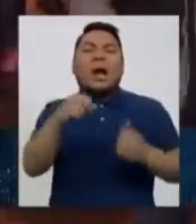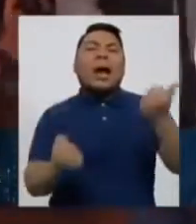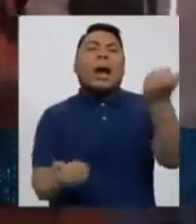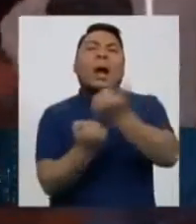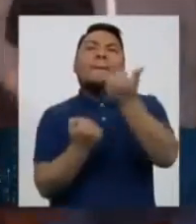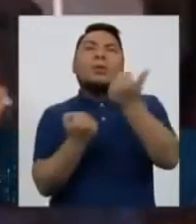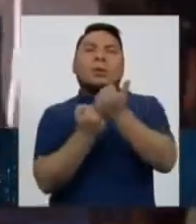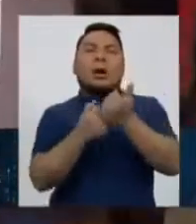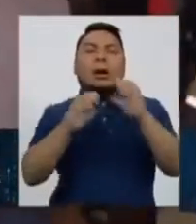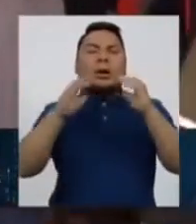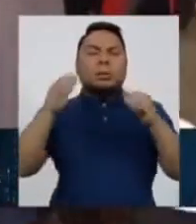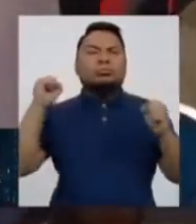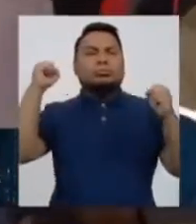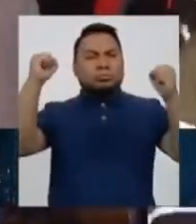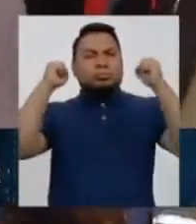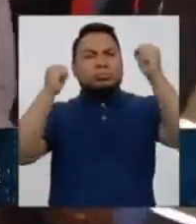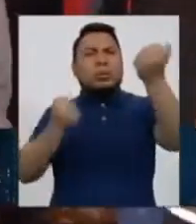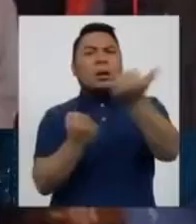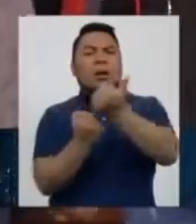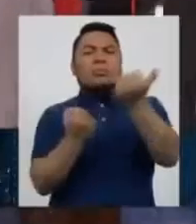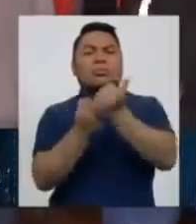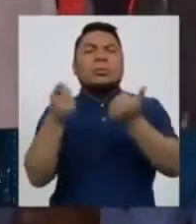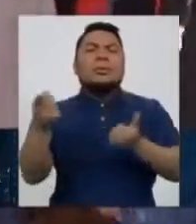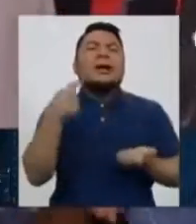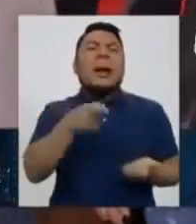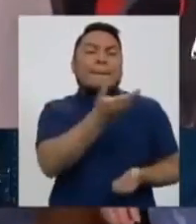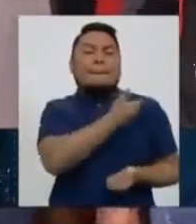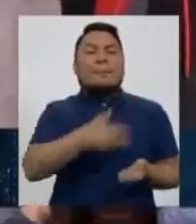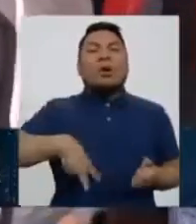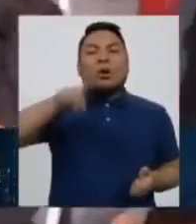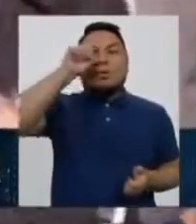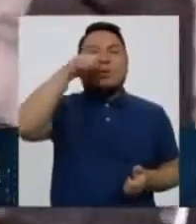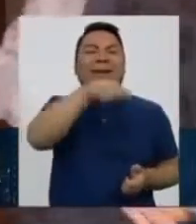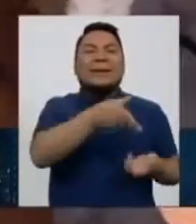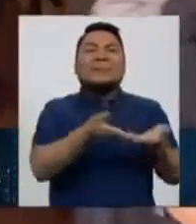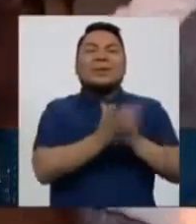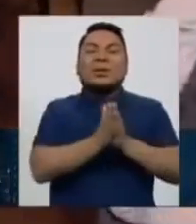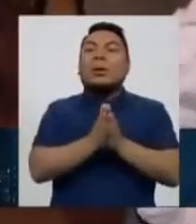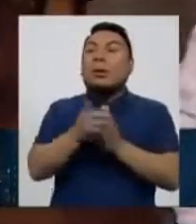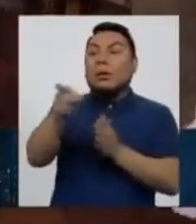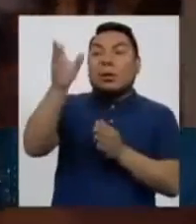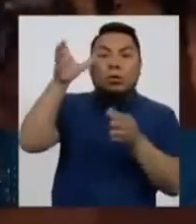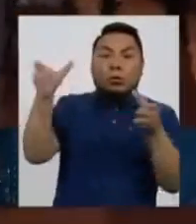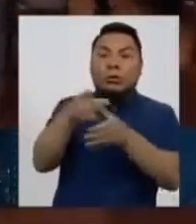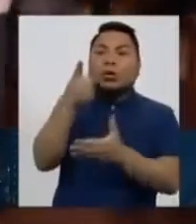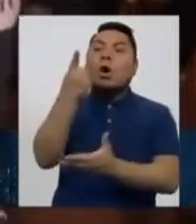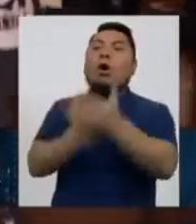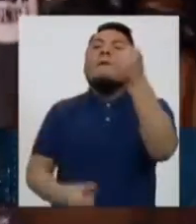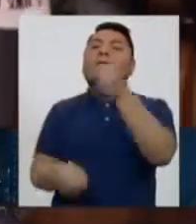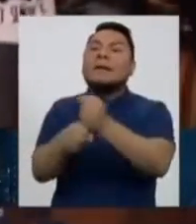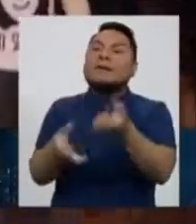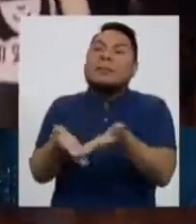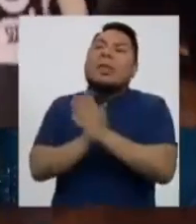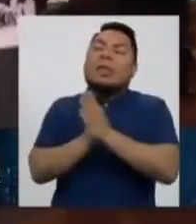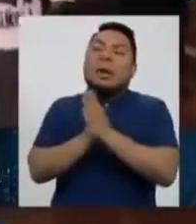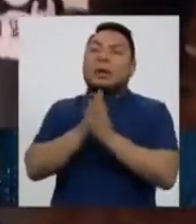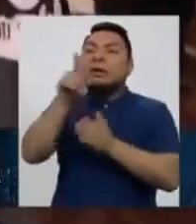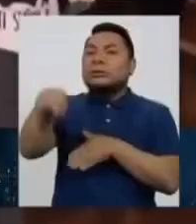ya sabemos, la cuestión de confianza que ha planteado el presidente de la República, Martín Vizcarra, ante el